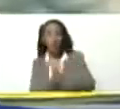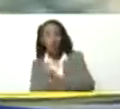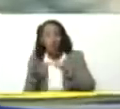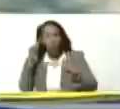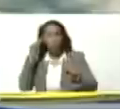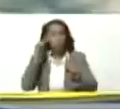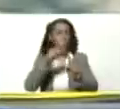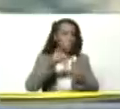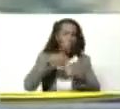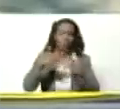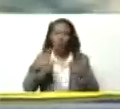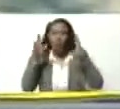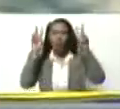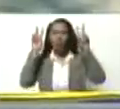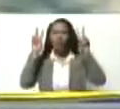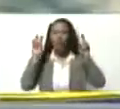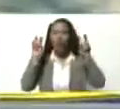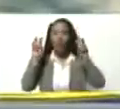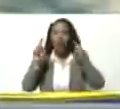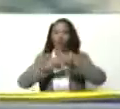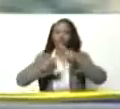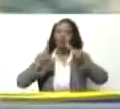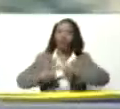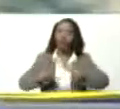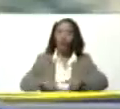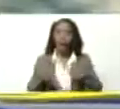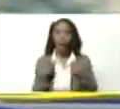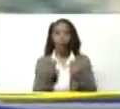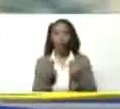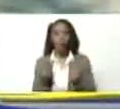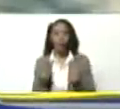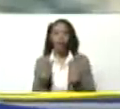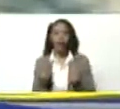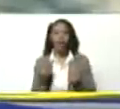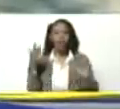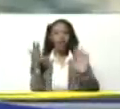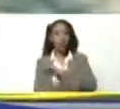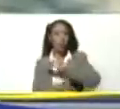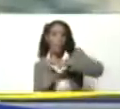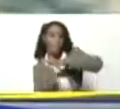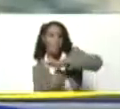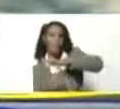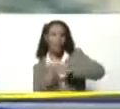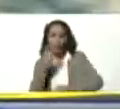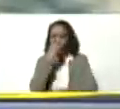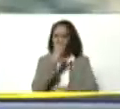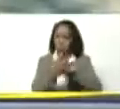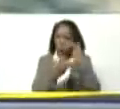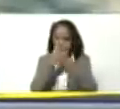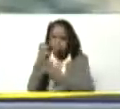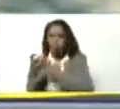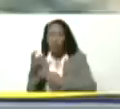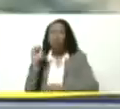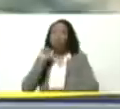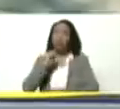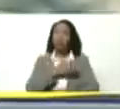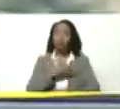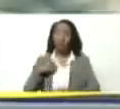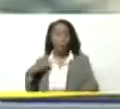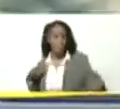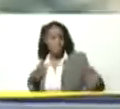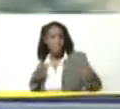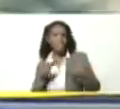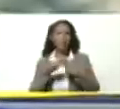hacia una nueva diversidad económica sobre la base del turismo. Y si queremos encontrarnos